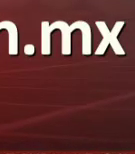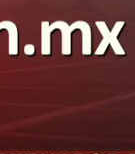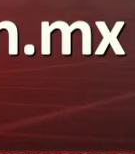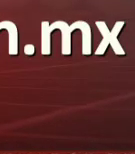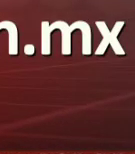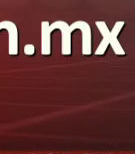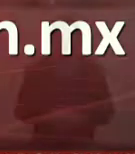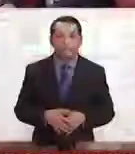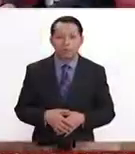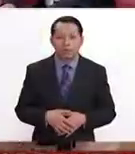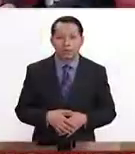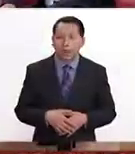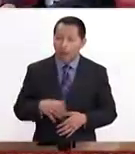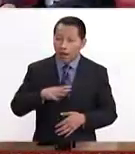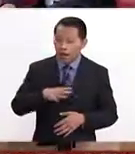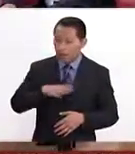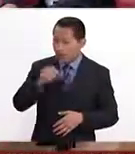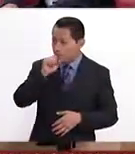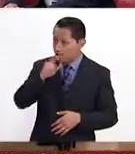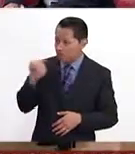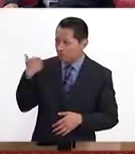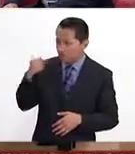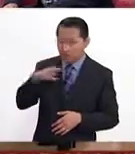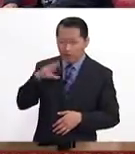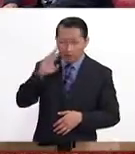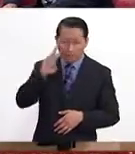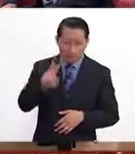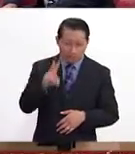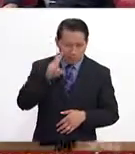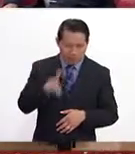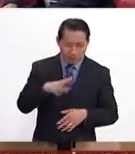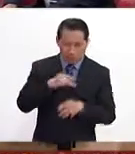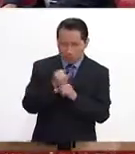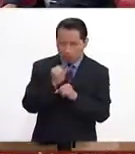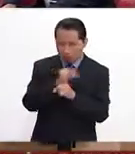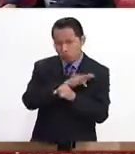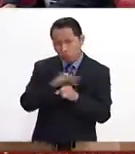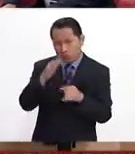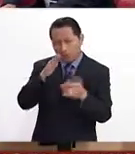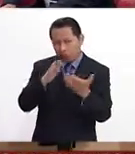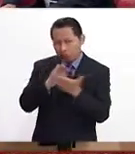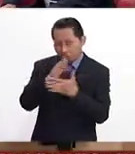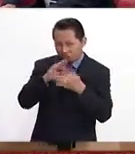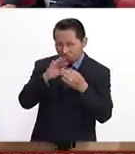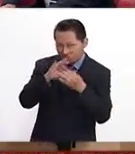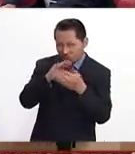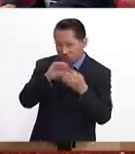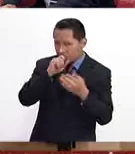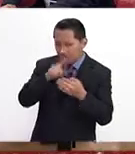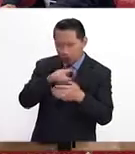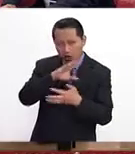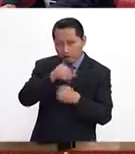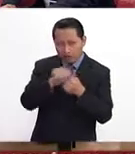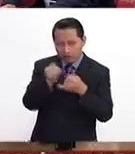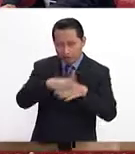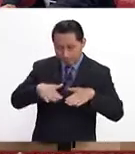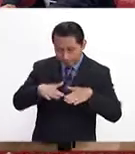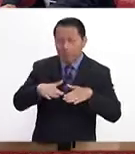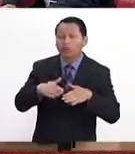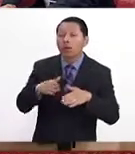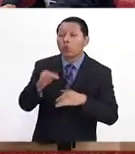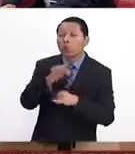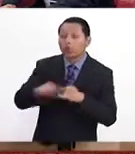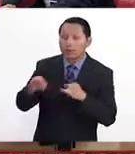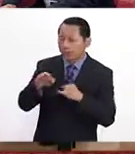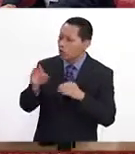está la página para que quien esté interesado pueda acceder a ella finalmente adolfo escamilla qué